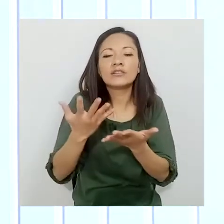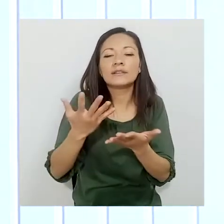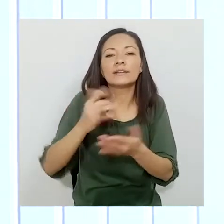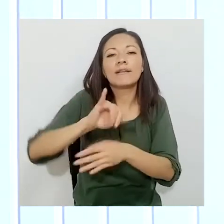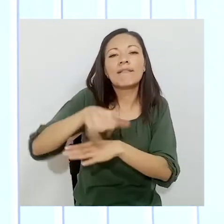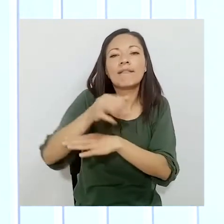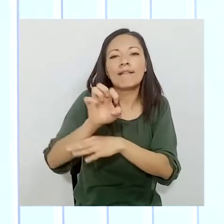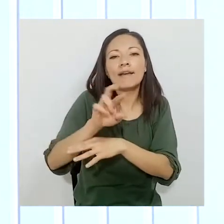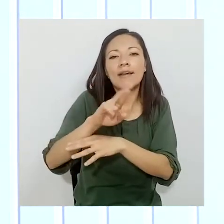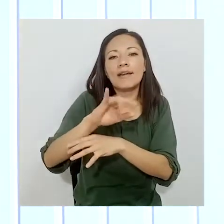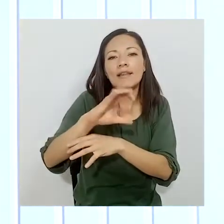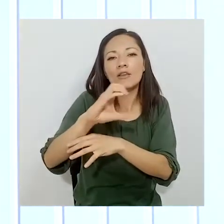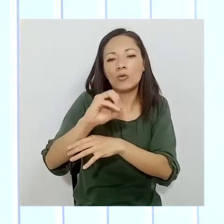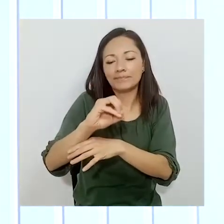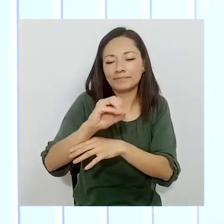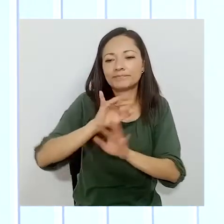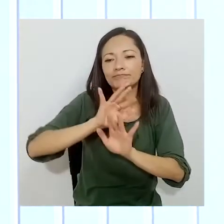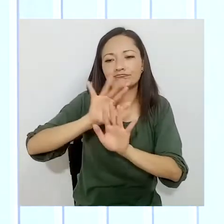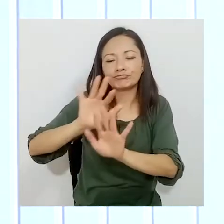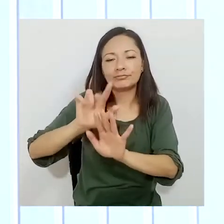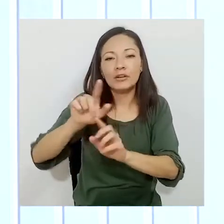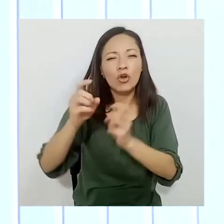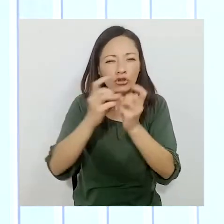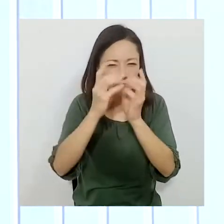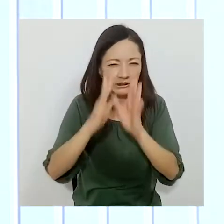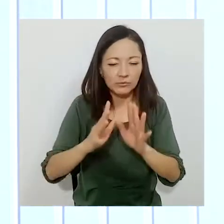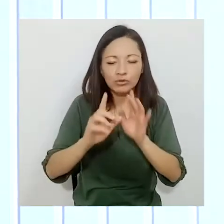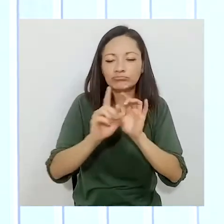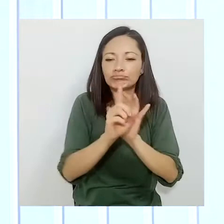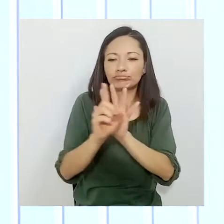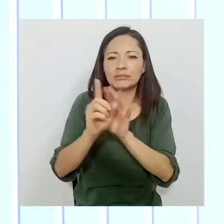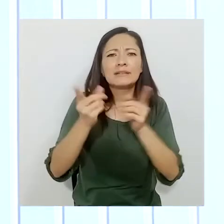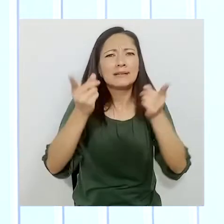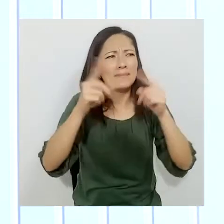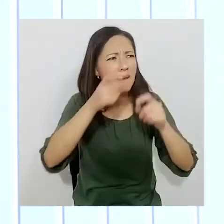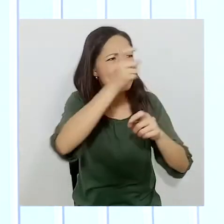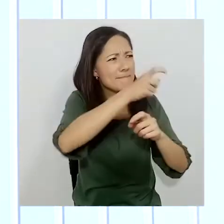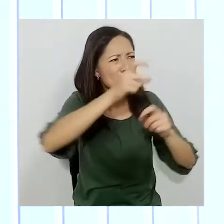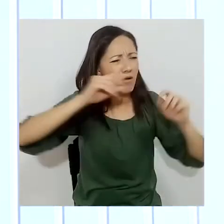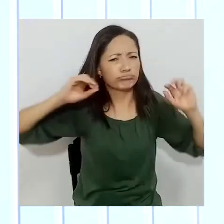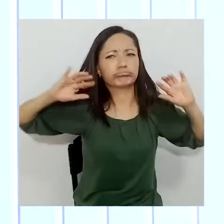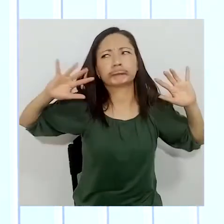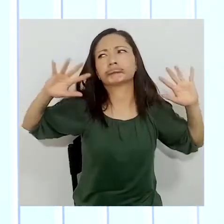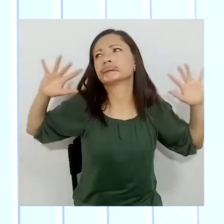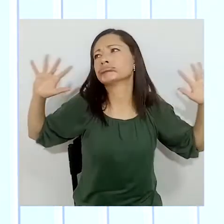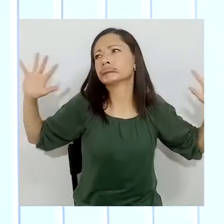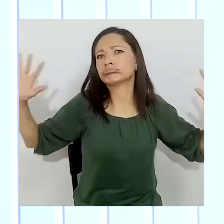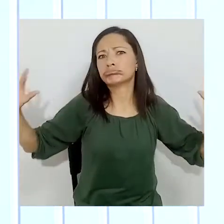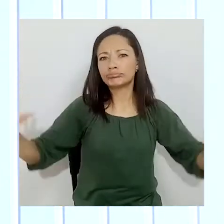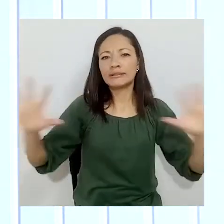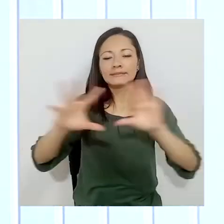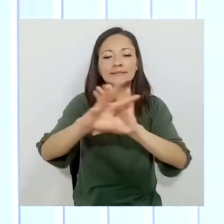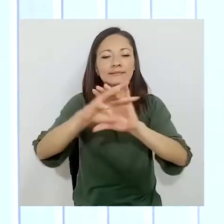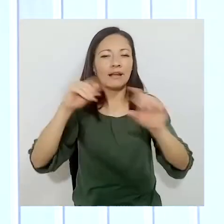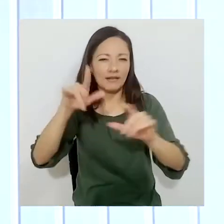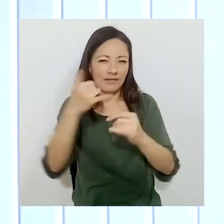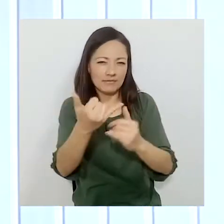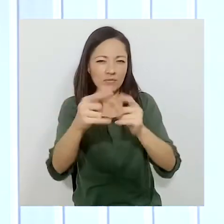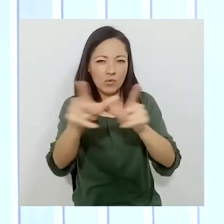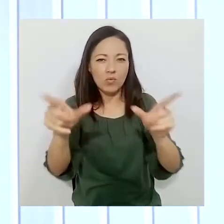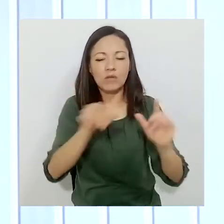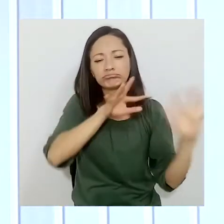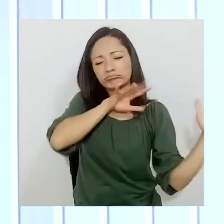Jericó él y sus discípulos y una gran multitud, Bartimeo, el ciego, hijo de